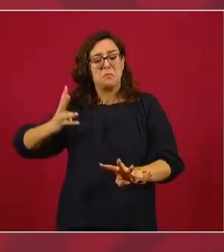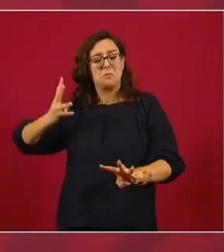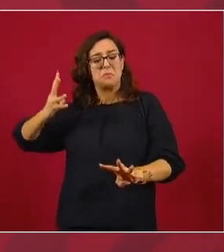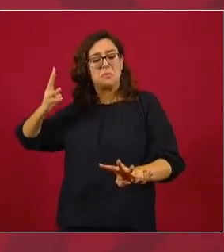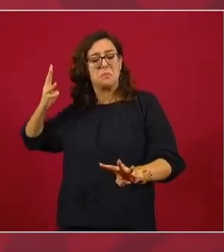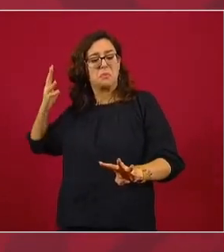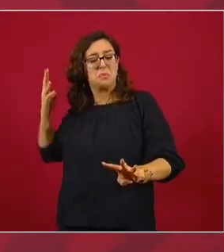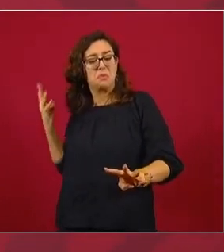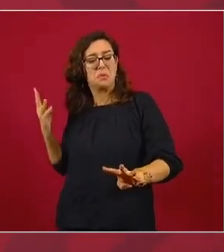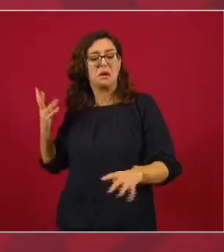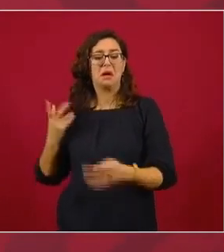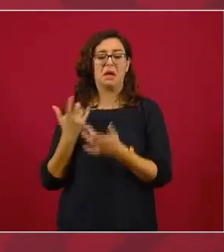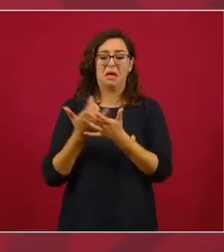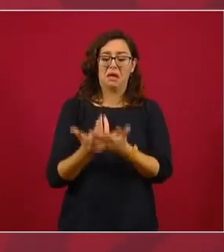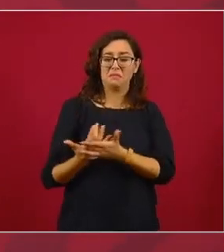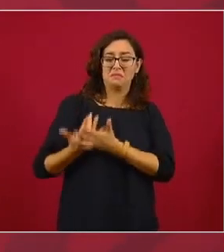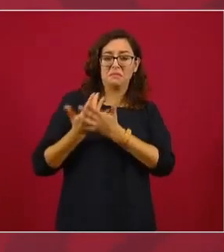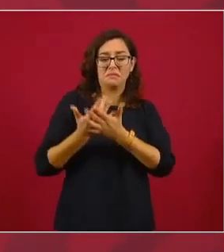en algunos